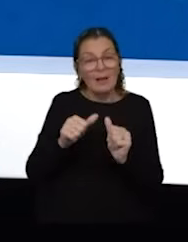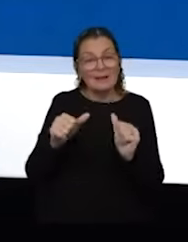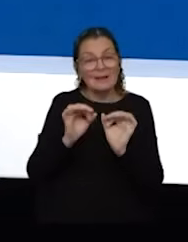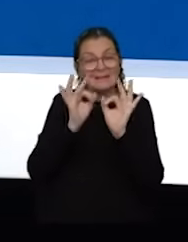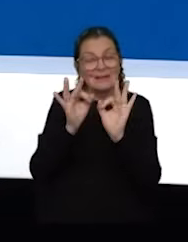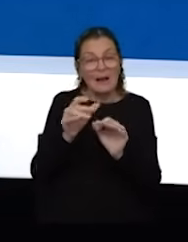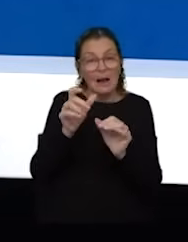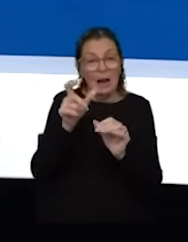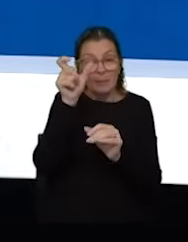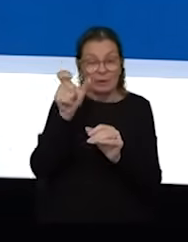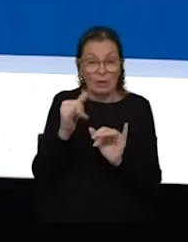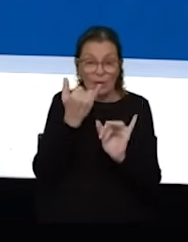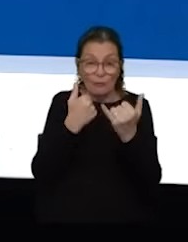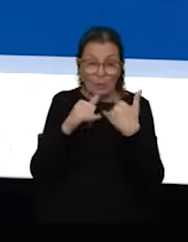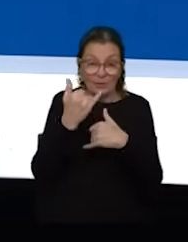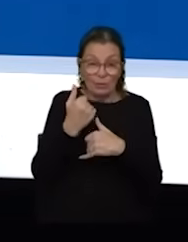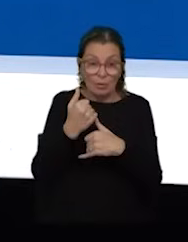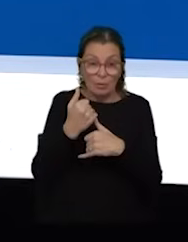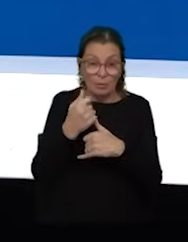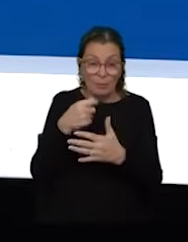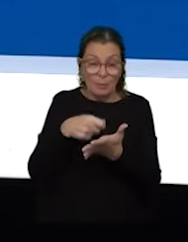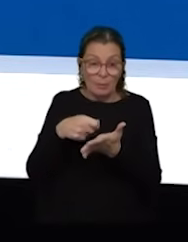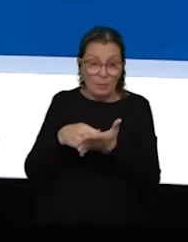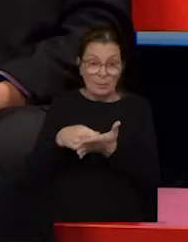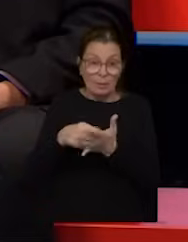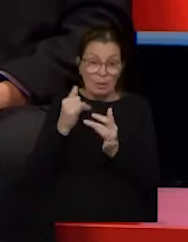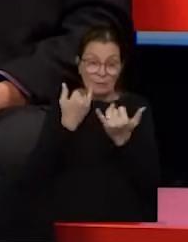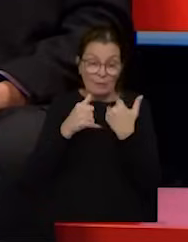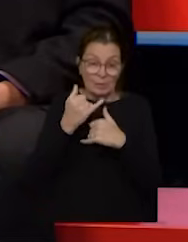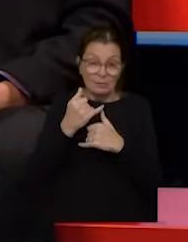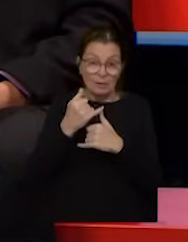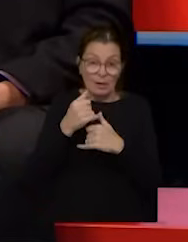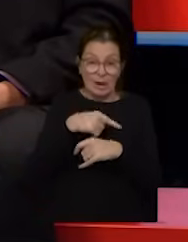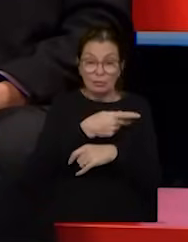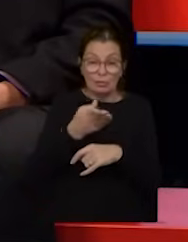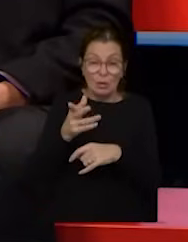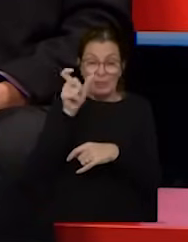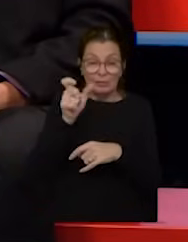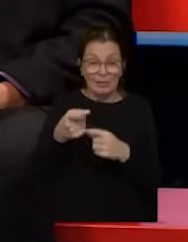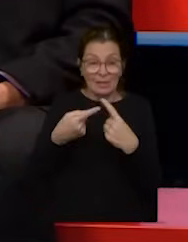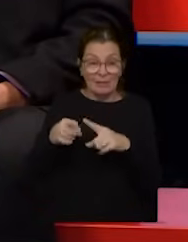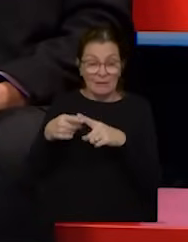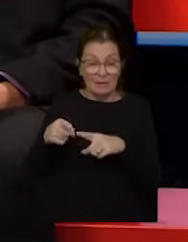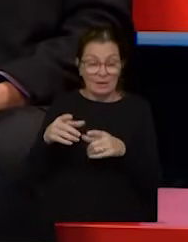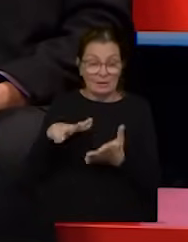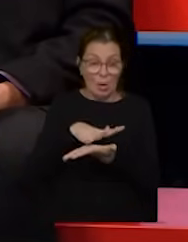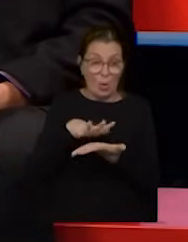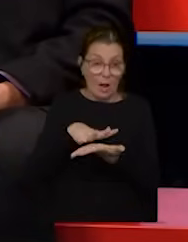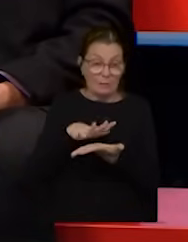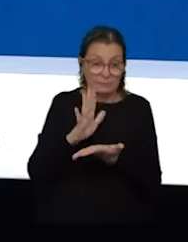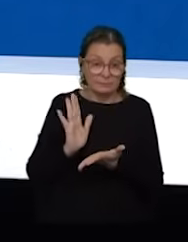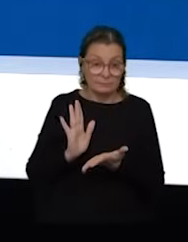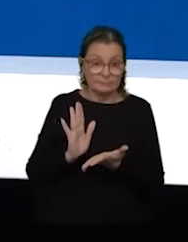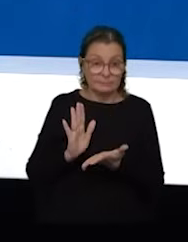llegar a la gente información cuando no está asumiendo muchos costos de información por ejemplo a la ciudadanía a través de diferentes espacios Bueno